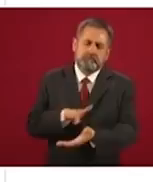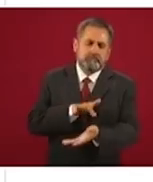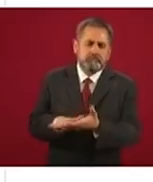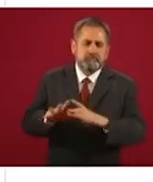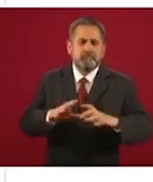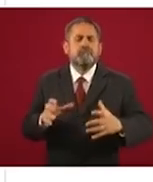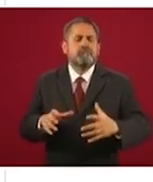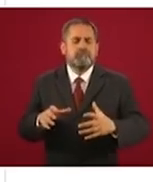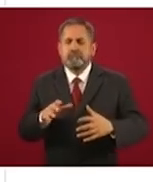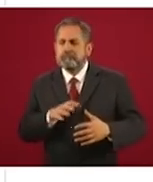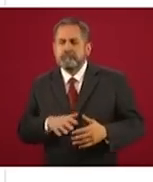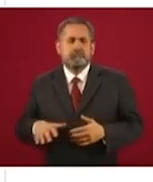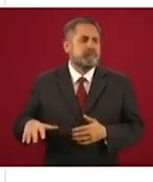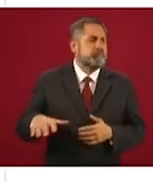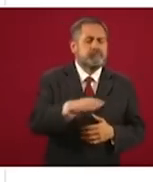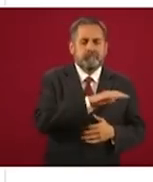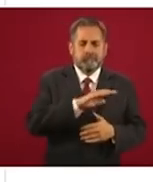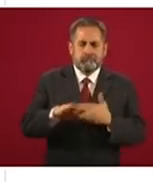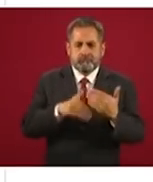en todos, excepto,